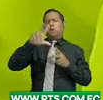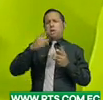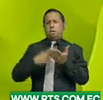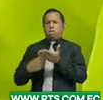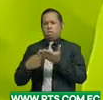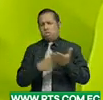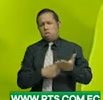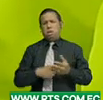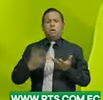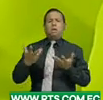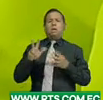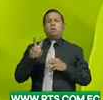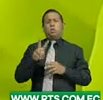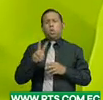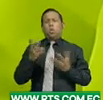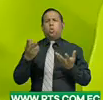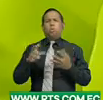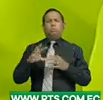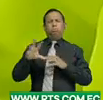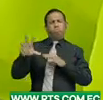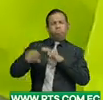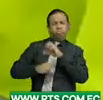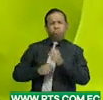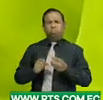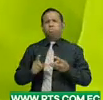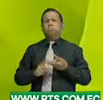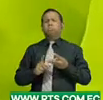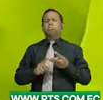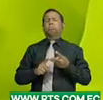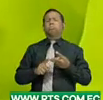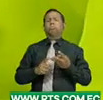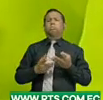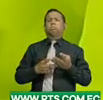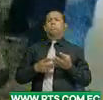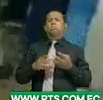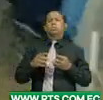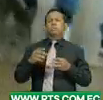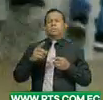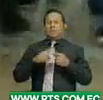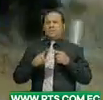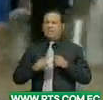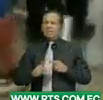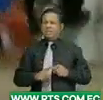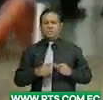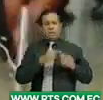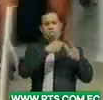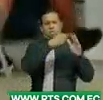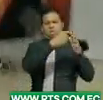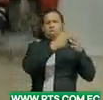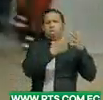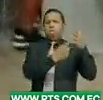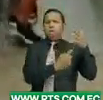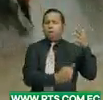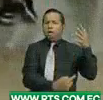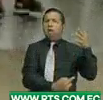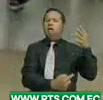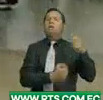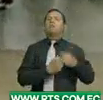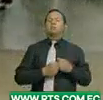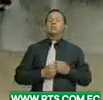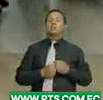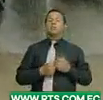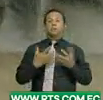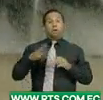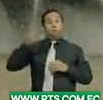por receptación, 2 por prohibición de la persona procesada. Y así la lista continúa. Tras el operativo